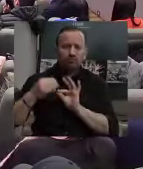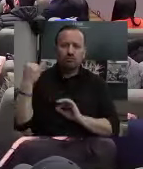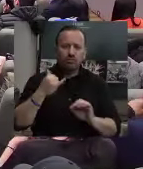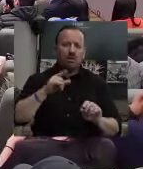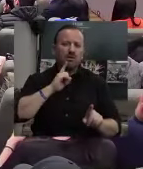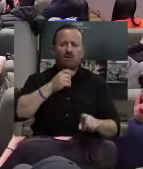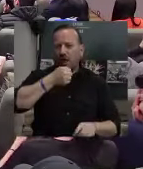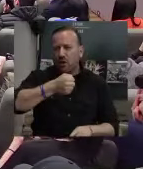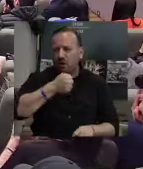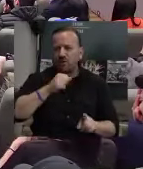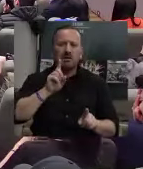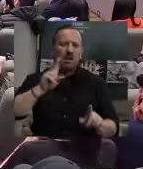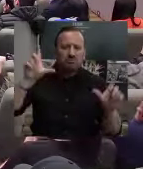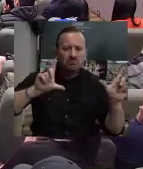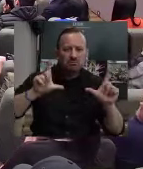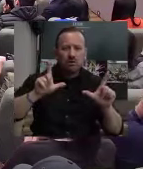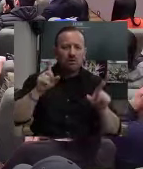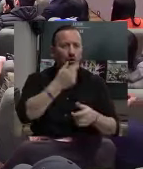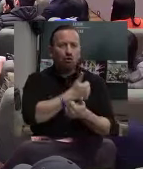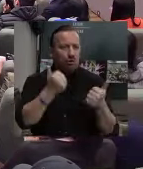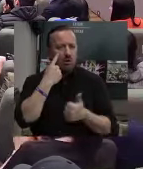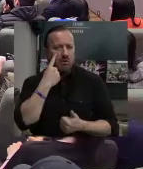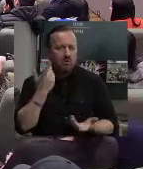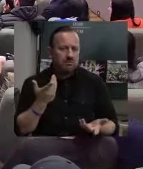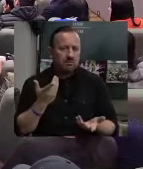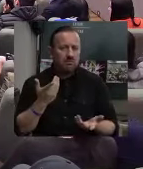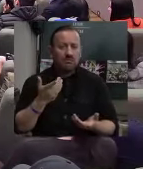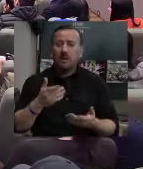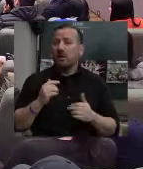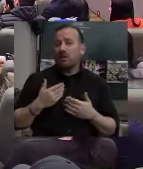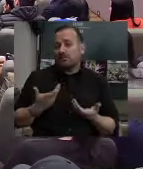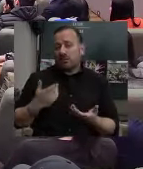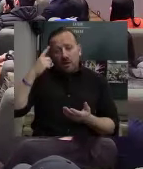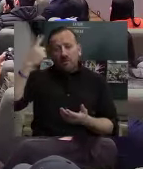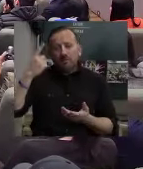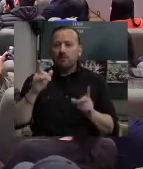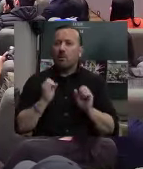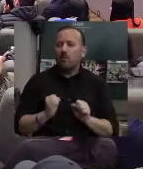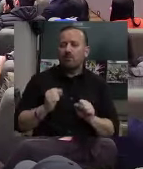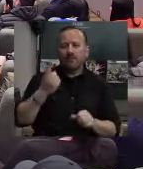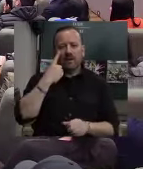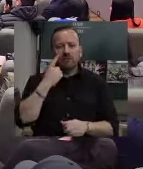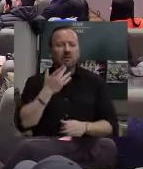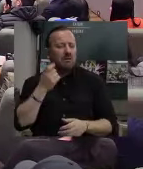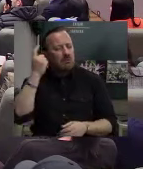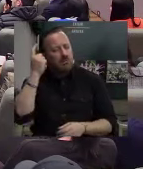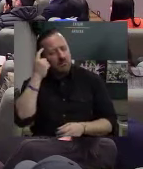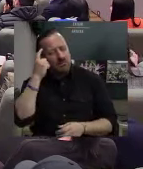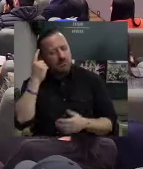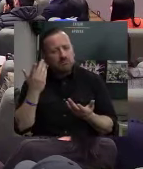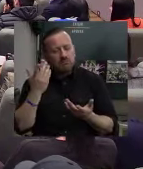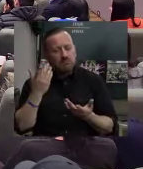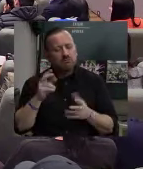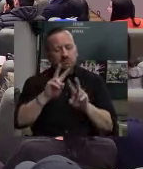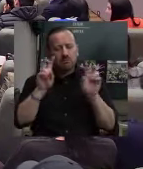noticias están permanentemente en Boca de todos y eh Y bueno La idea es poder poder ver qué pensamos a propósito de a